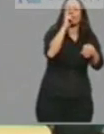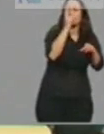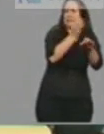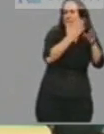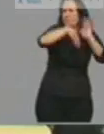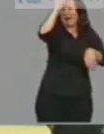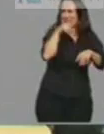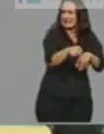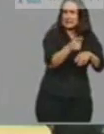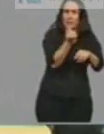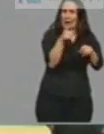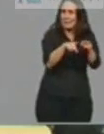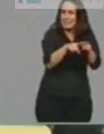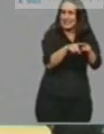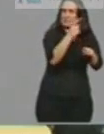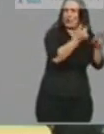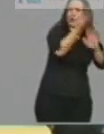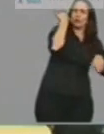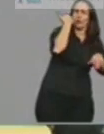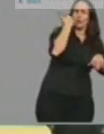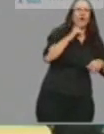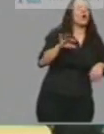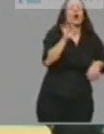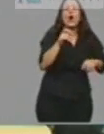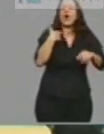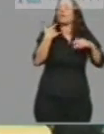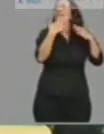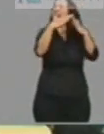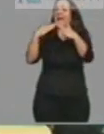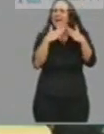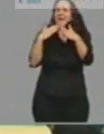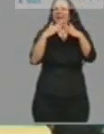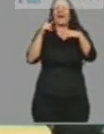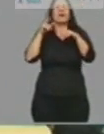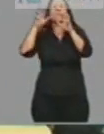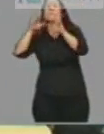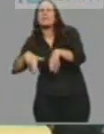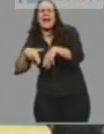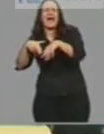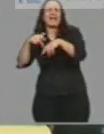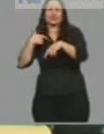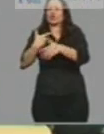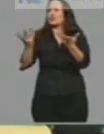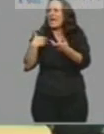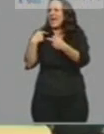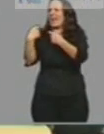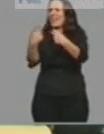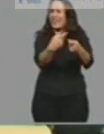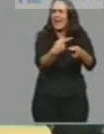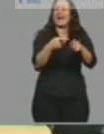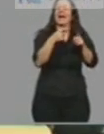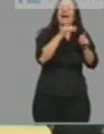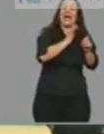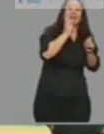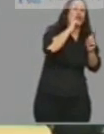es todas las viviendas y sus respectivas infraestructuras, todos los planes sociales de viviendas que se construyeron entre el